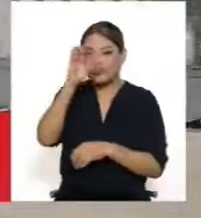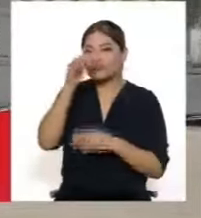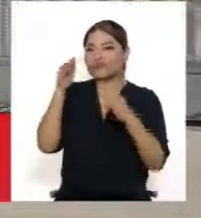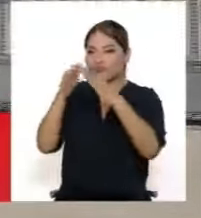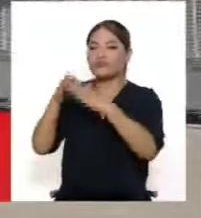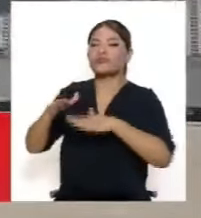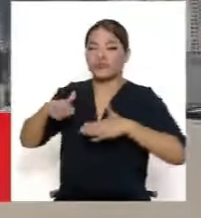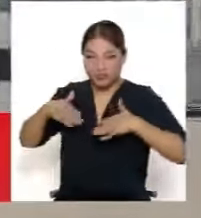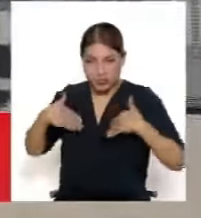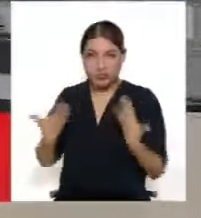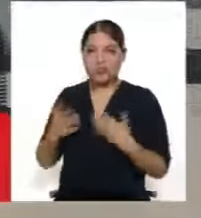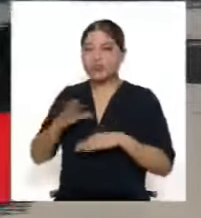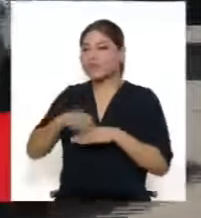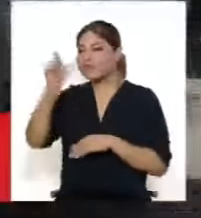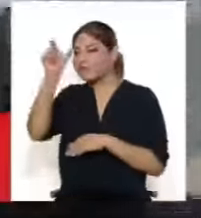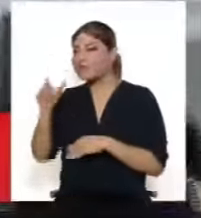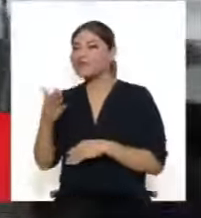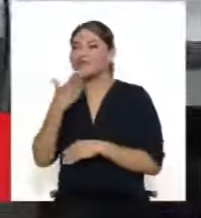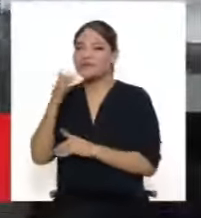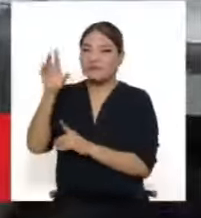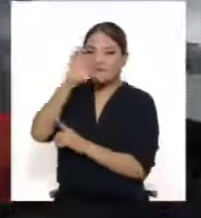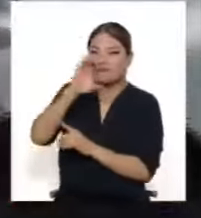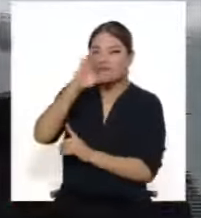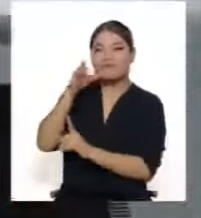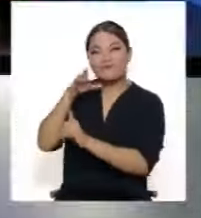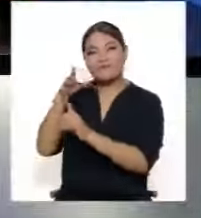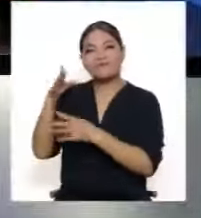operativos para ubicar a cerrón rojas al